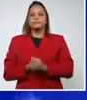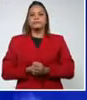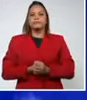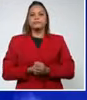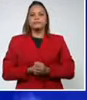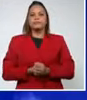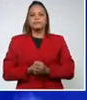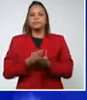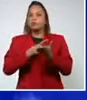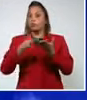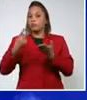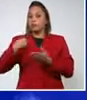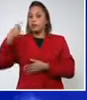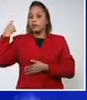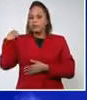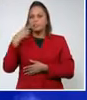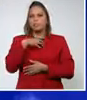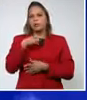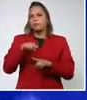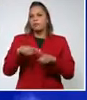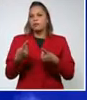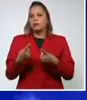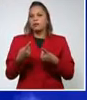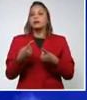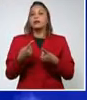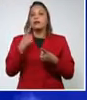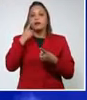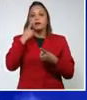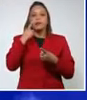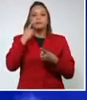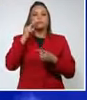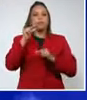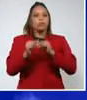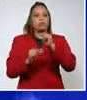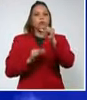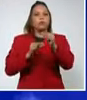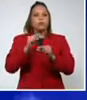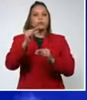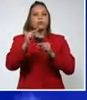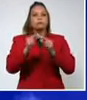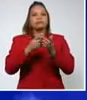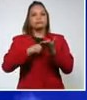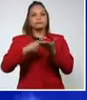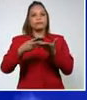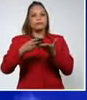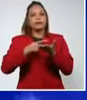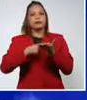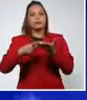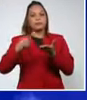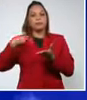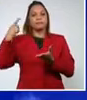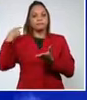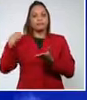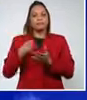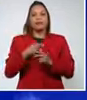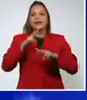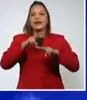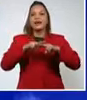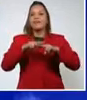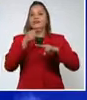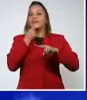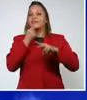días, ahí tenemos, como se ha venido comportando desde hace varias semanas, La Habana Vieja en primer